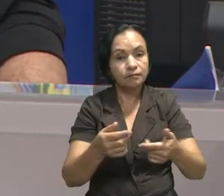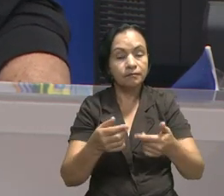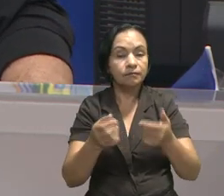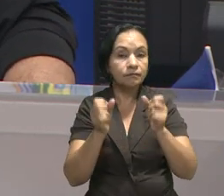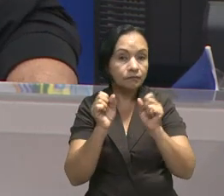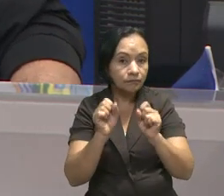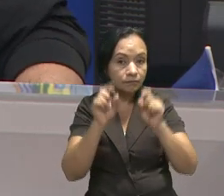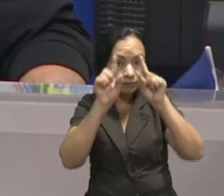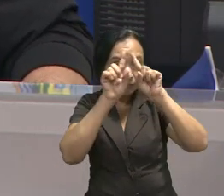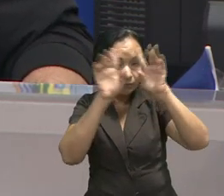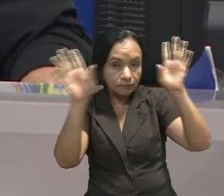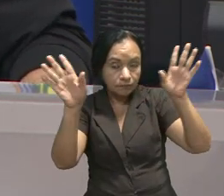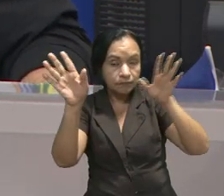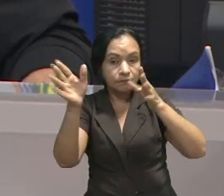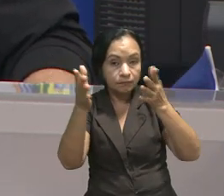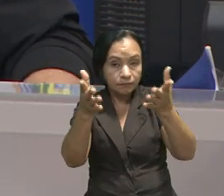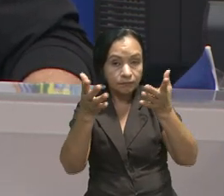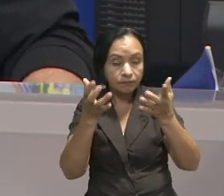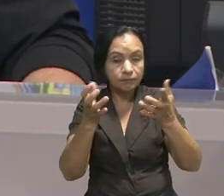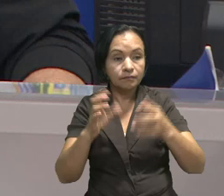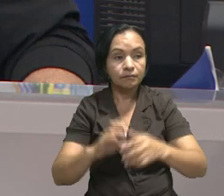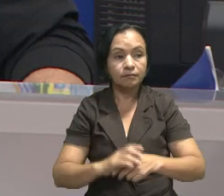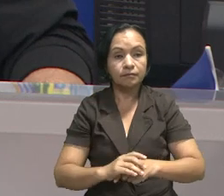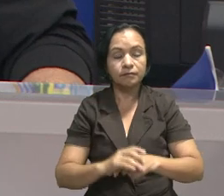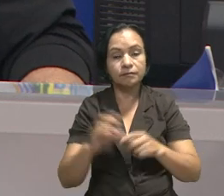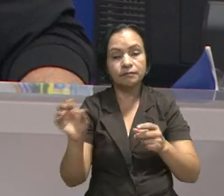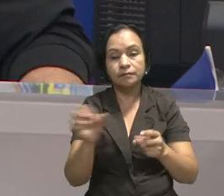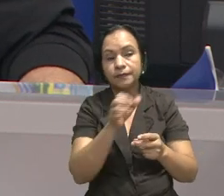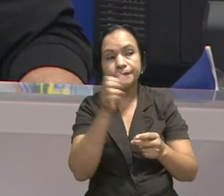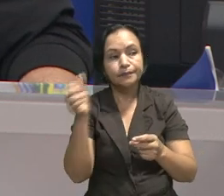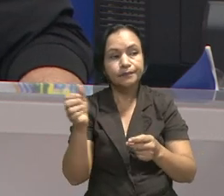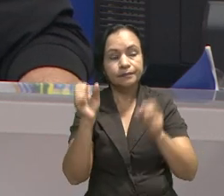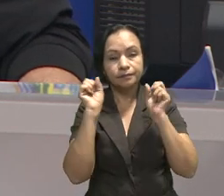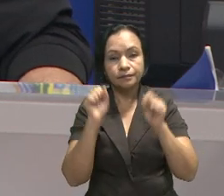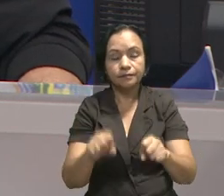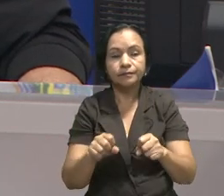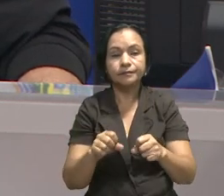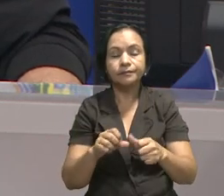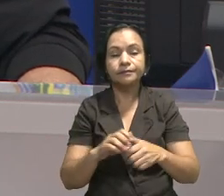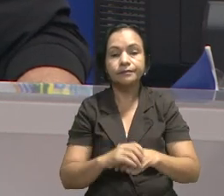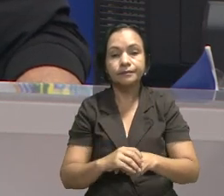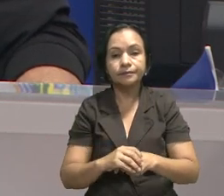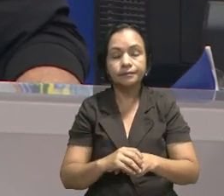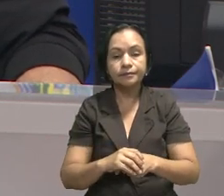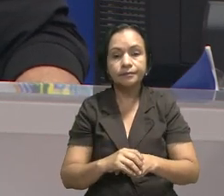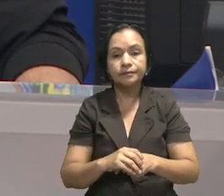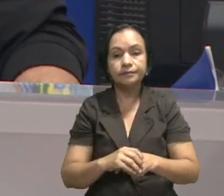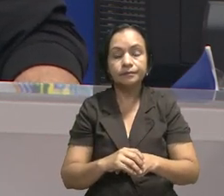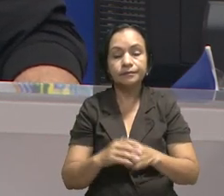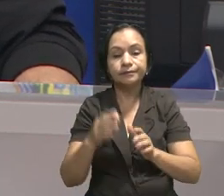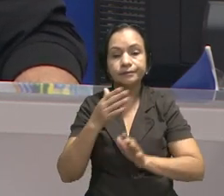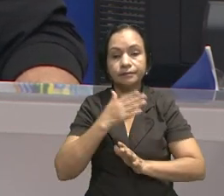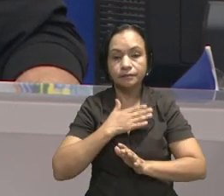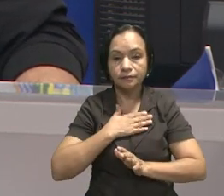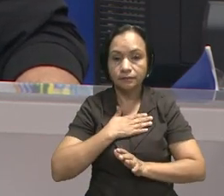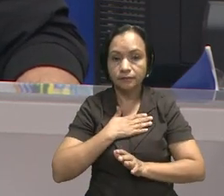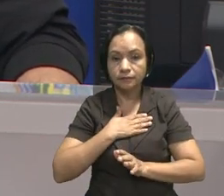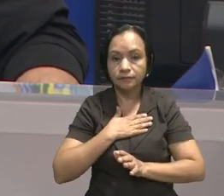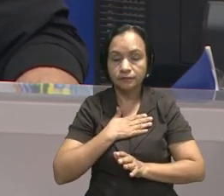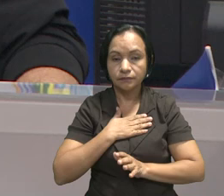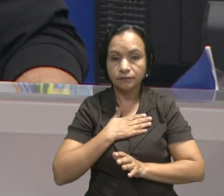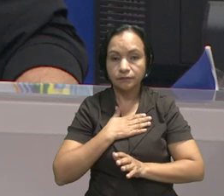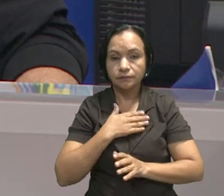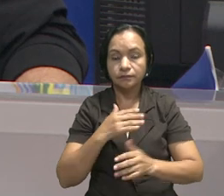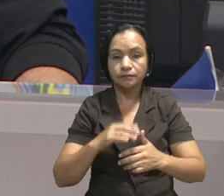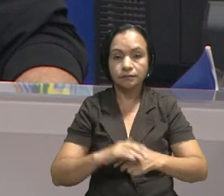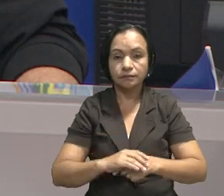por aclaración. Lo otro es que para mí